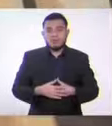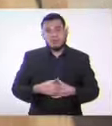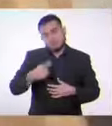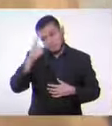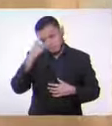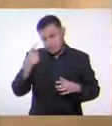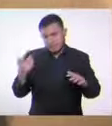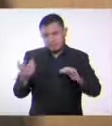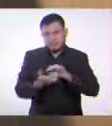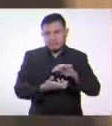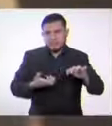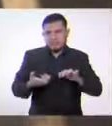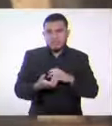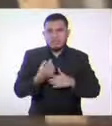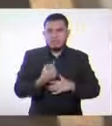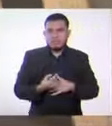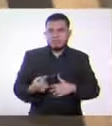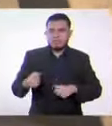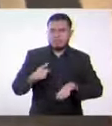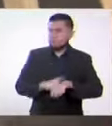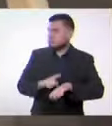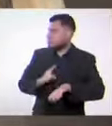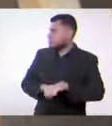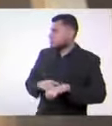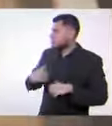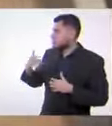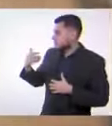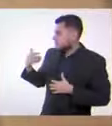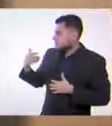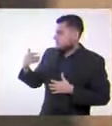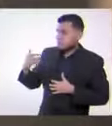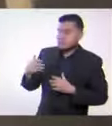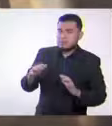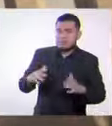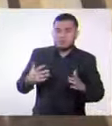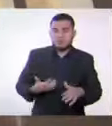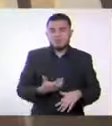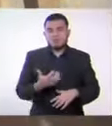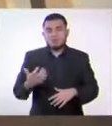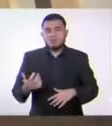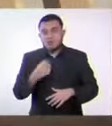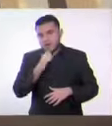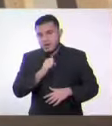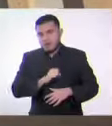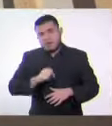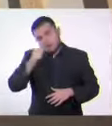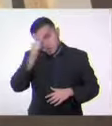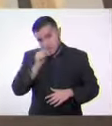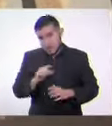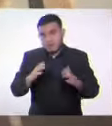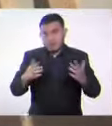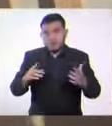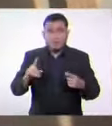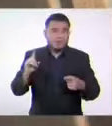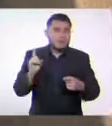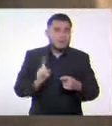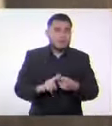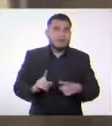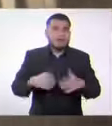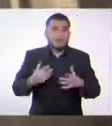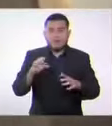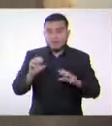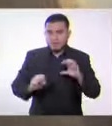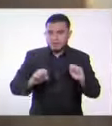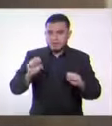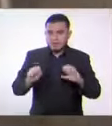la gente durante mucho tiempo. Los antiguos griegos fueron los primeros en